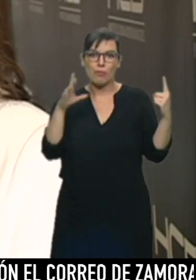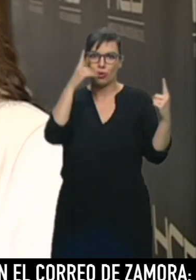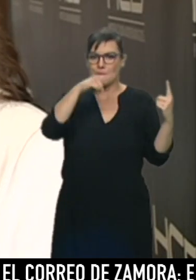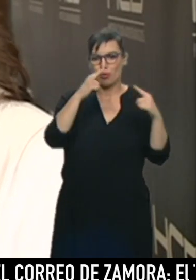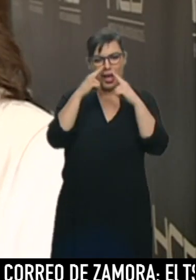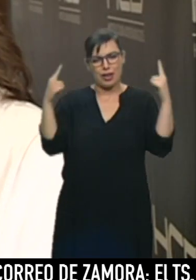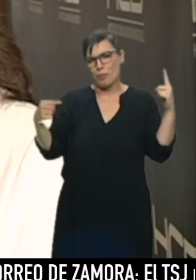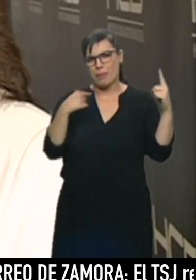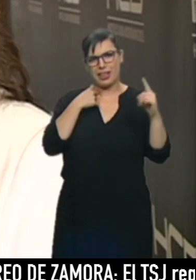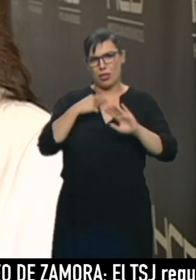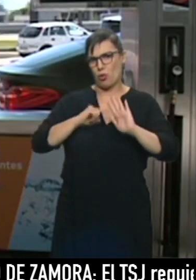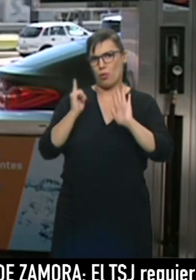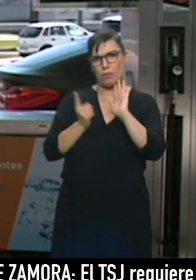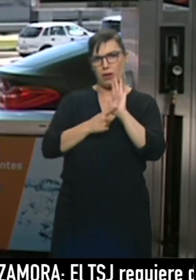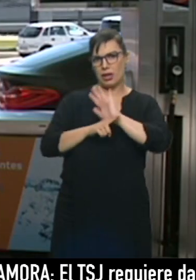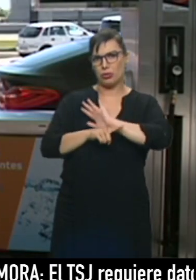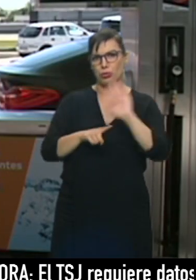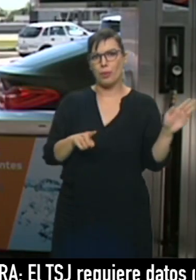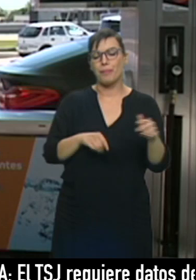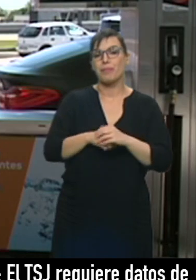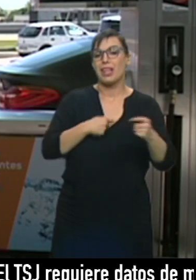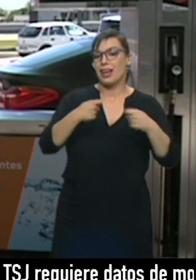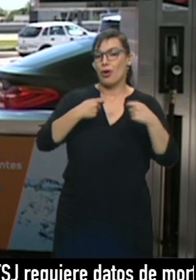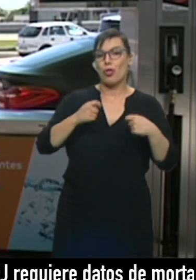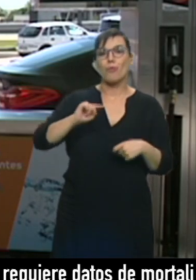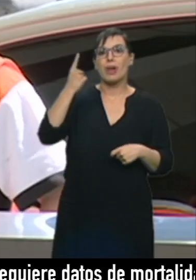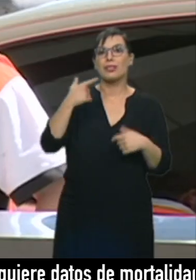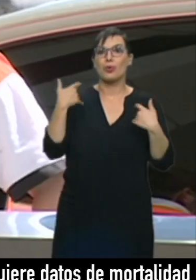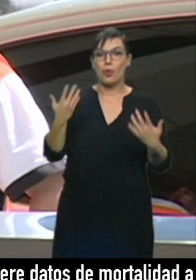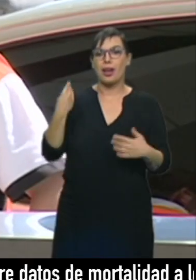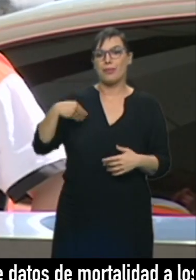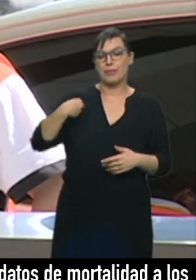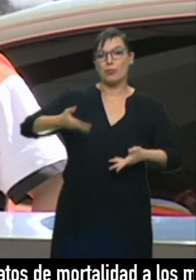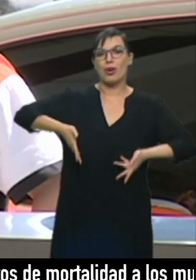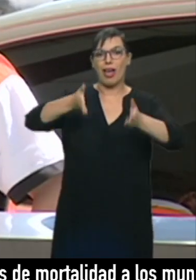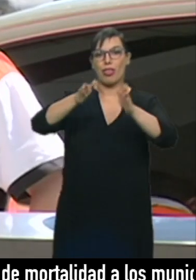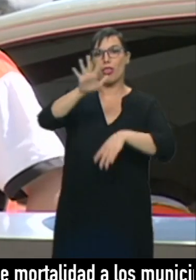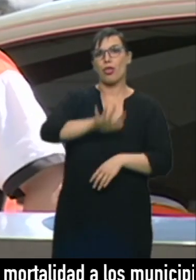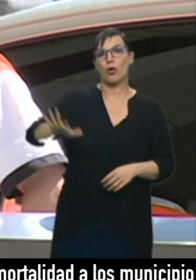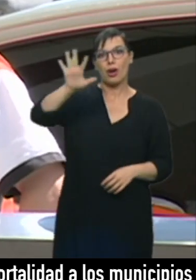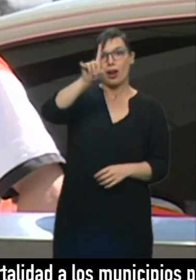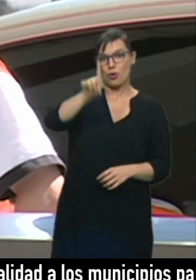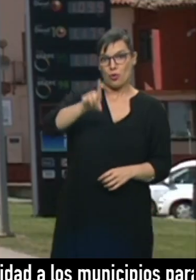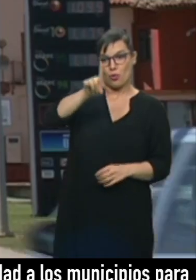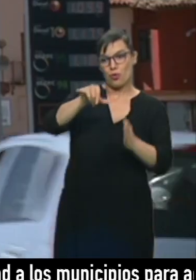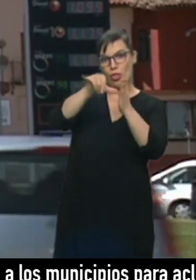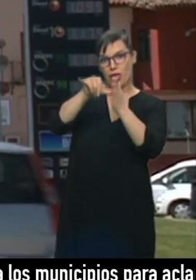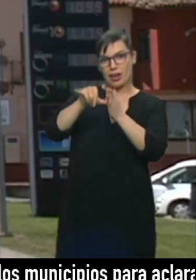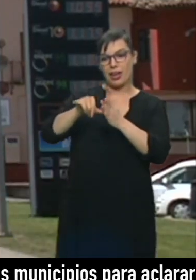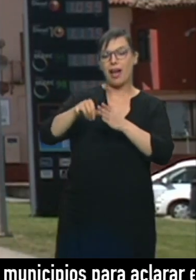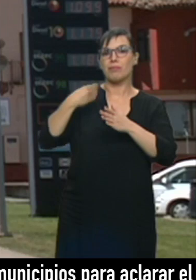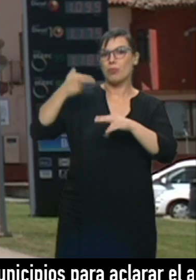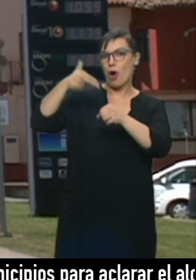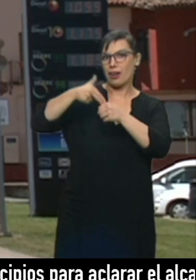año perdido, totalmente perdido. Entre los negocios más afectados, los que están situados junto a la Nacional 1. Es el caso de las estaciones de servicio que